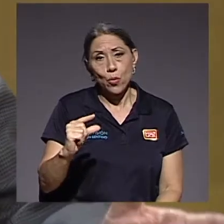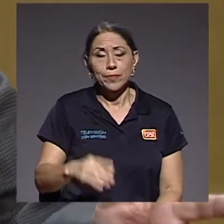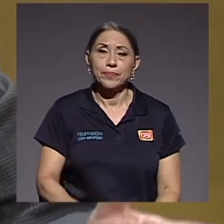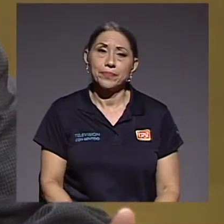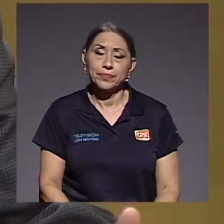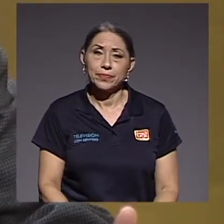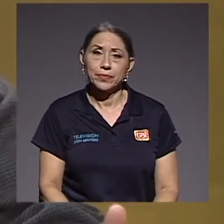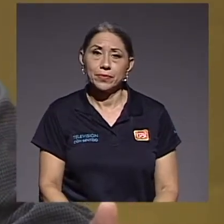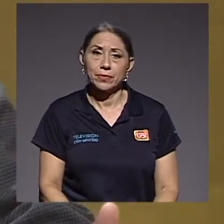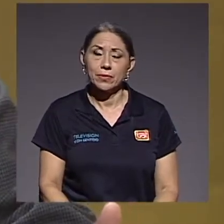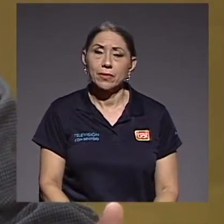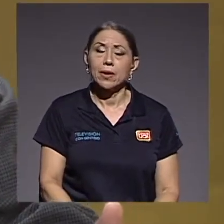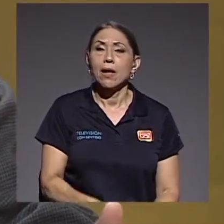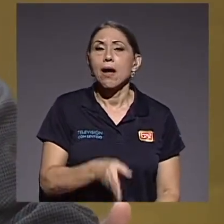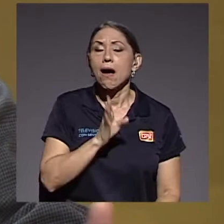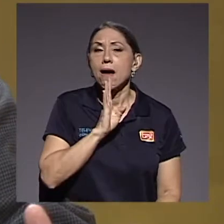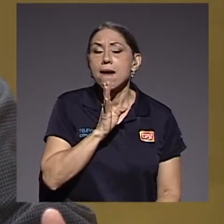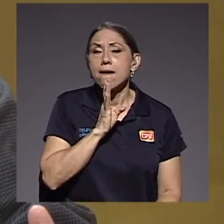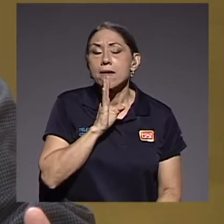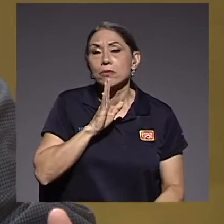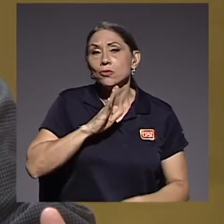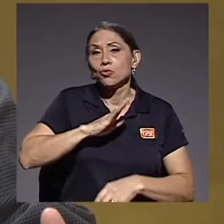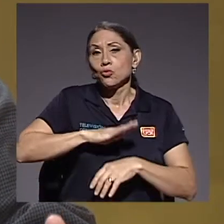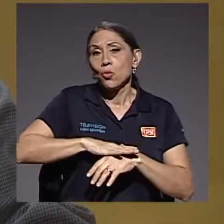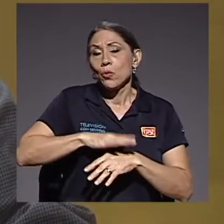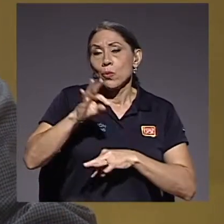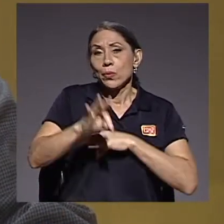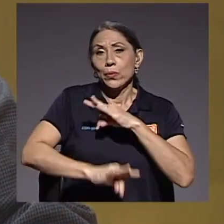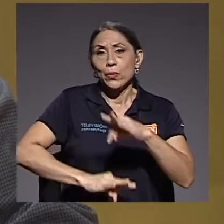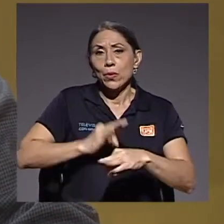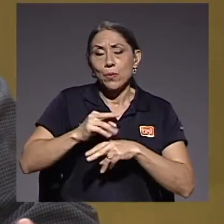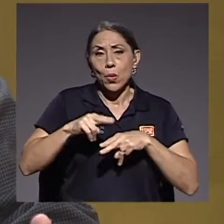Hablemos más que todo hablando del tipo de tren,